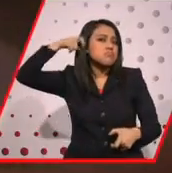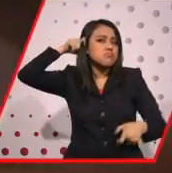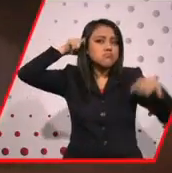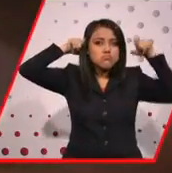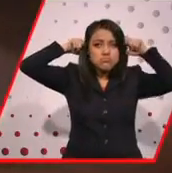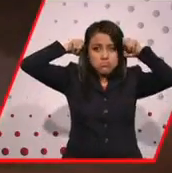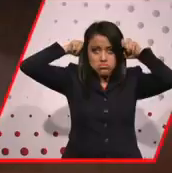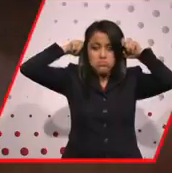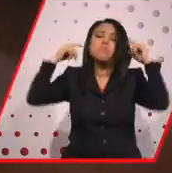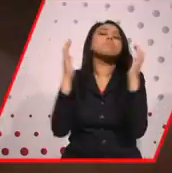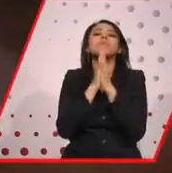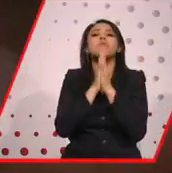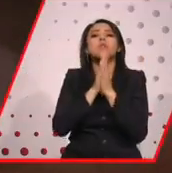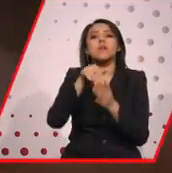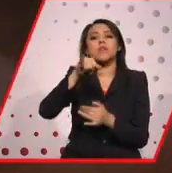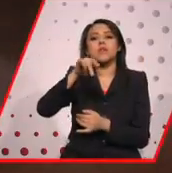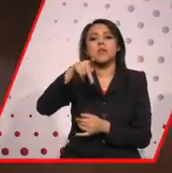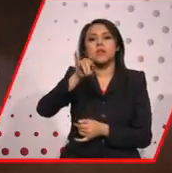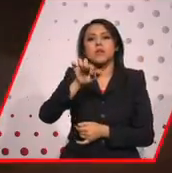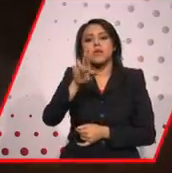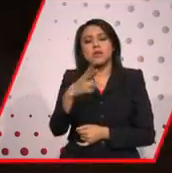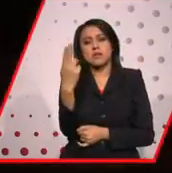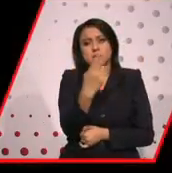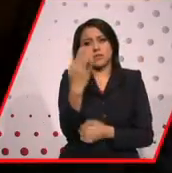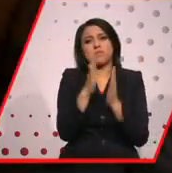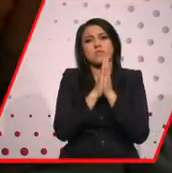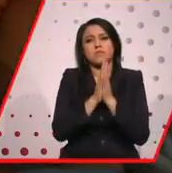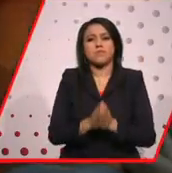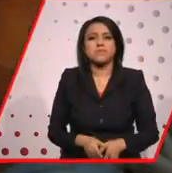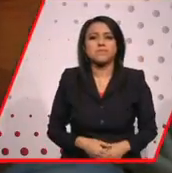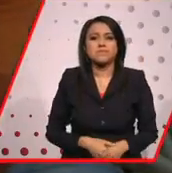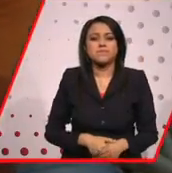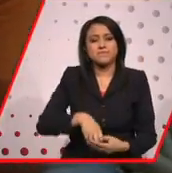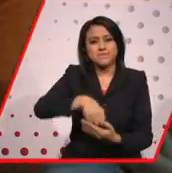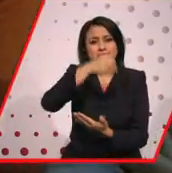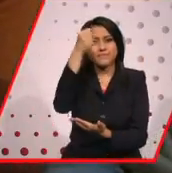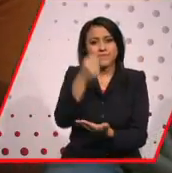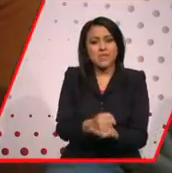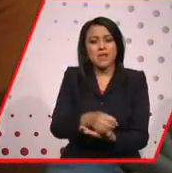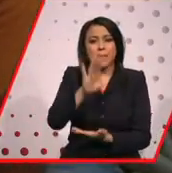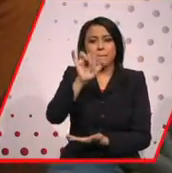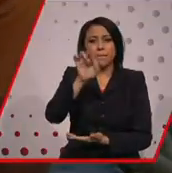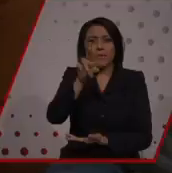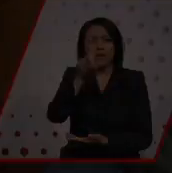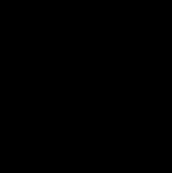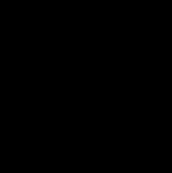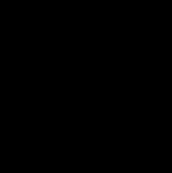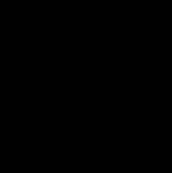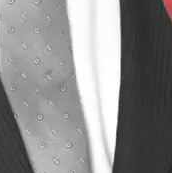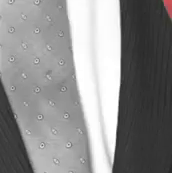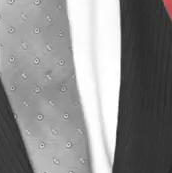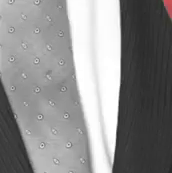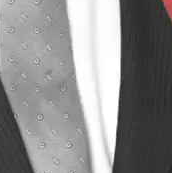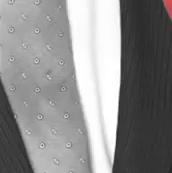para Iker Santiago, que los necesita mucho. Para ACUSEP, Brenda Cervantes.